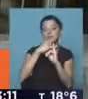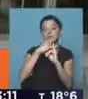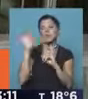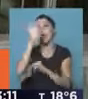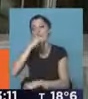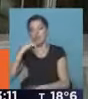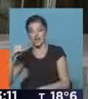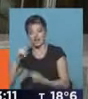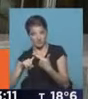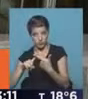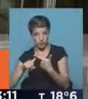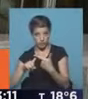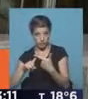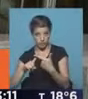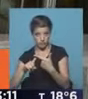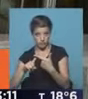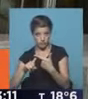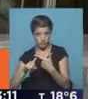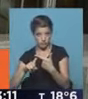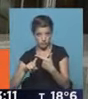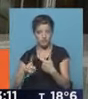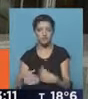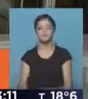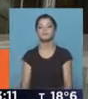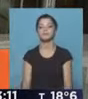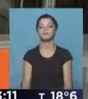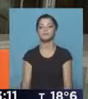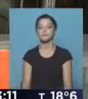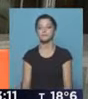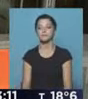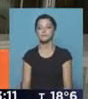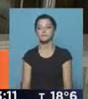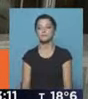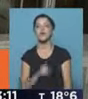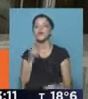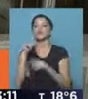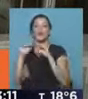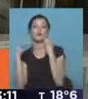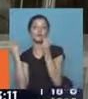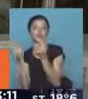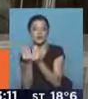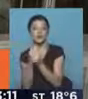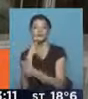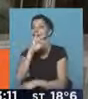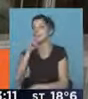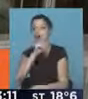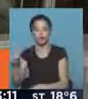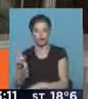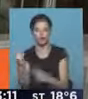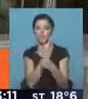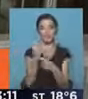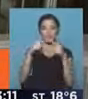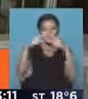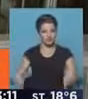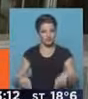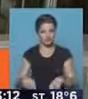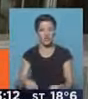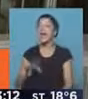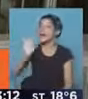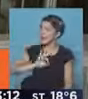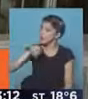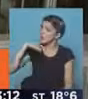más matizada, compleja y sofisticada contra una un resultado más binario, por sí o por no, a matar o morir. El seminario lo hacemos todo el año que